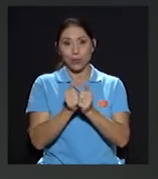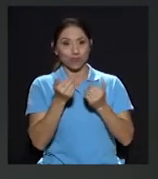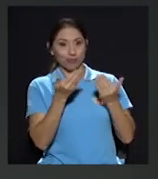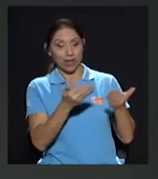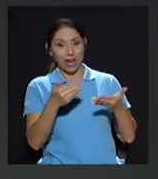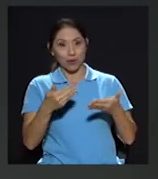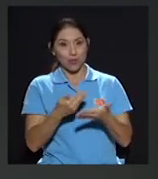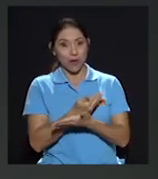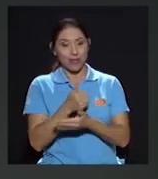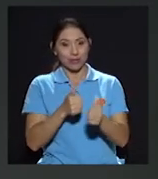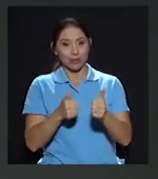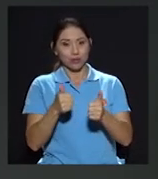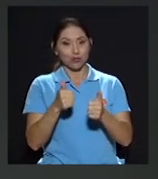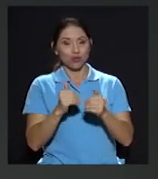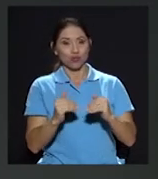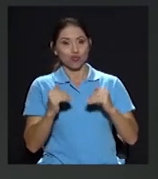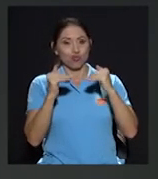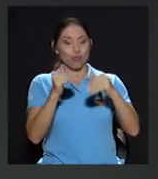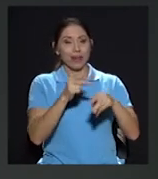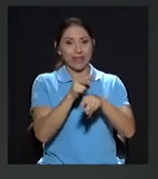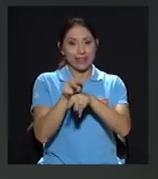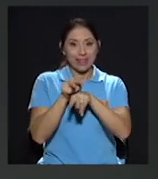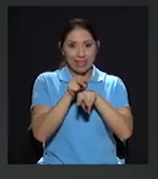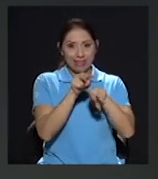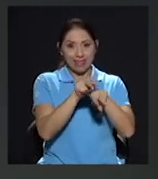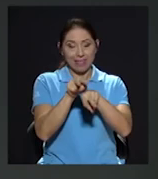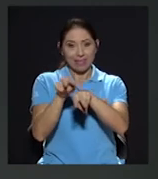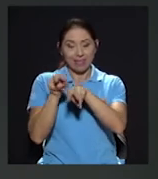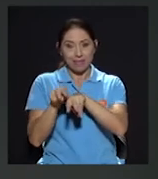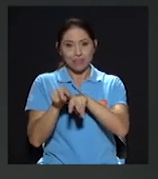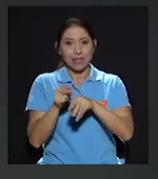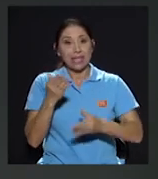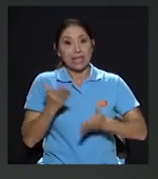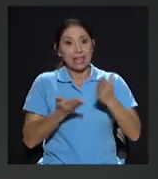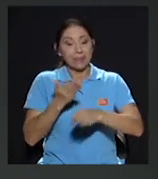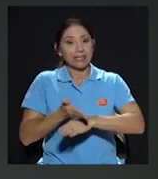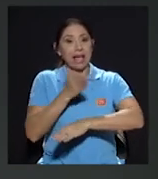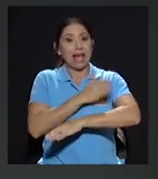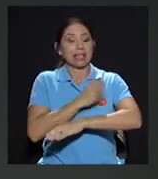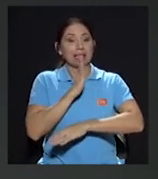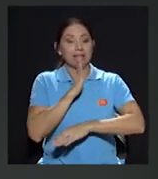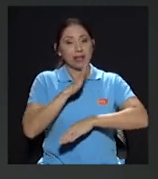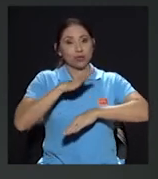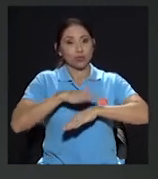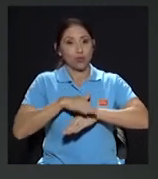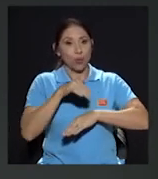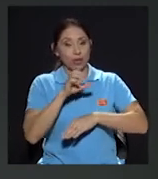superintendente y tal vez de la superintendencia